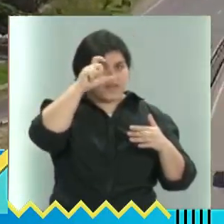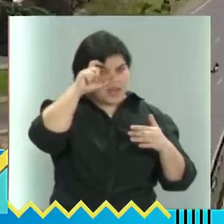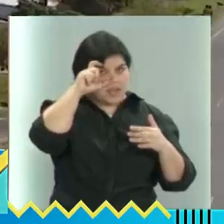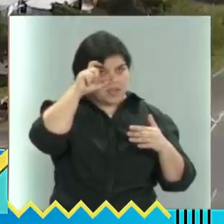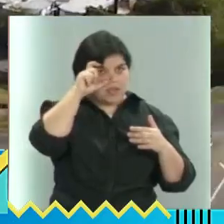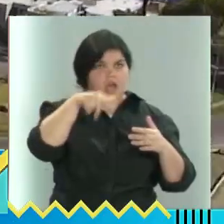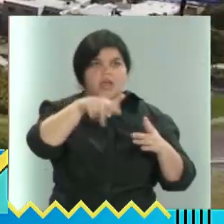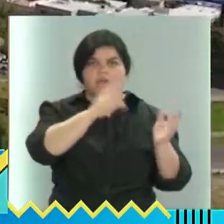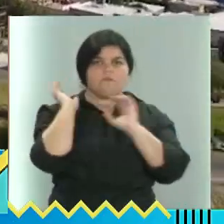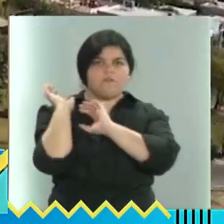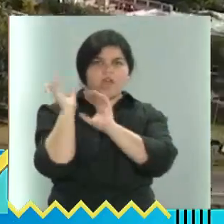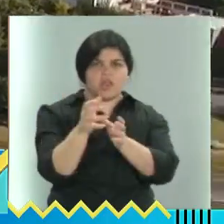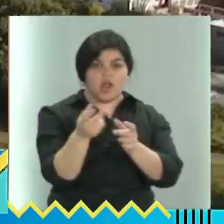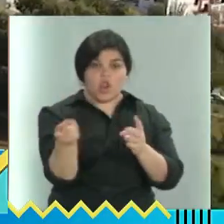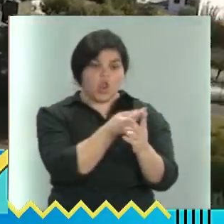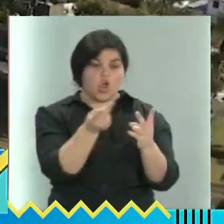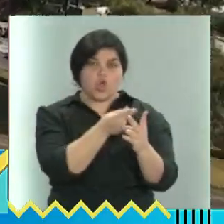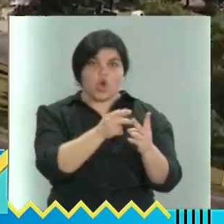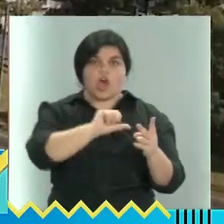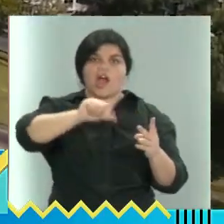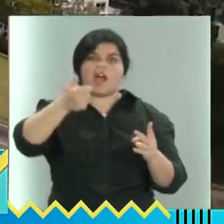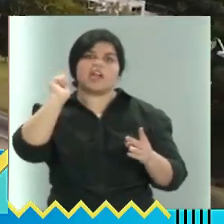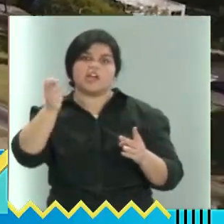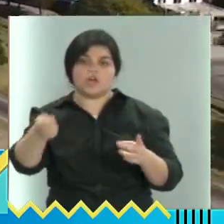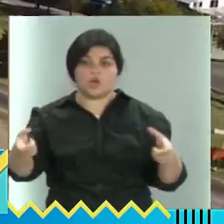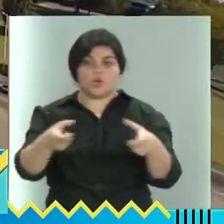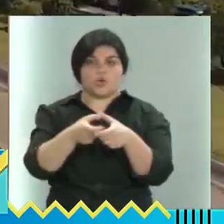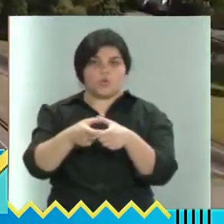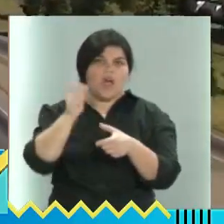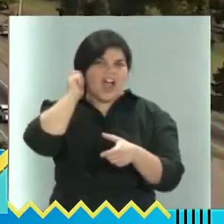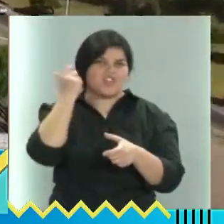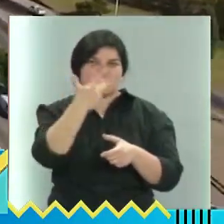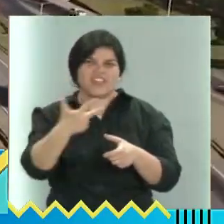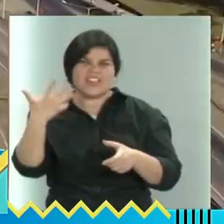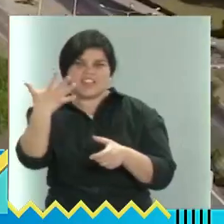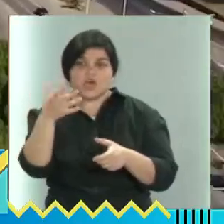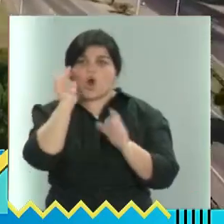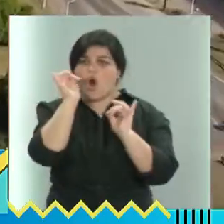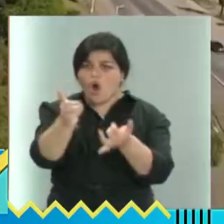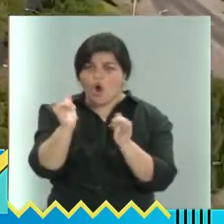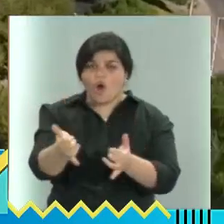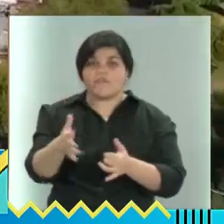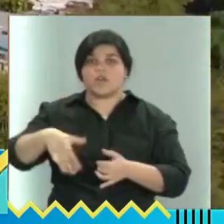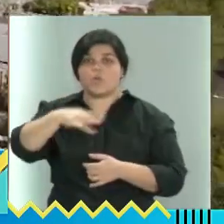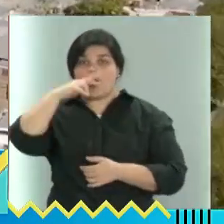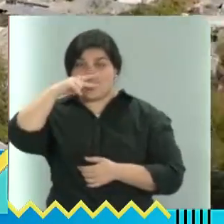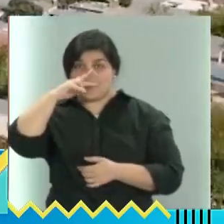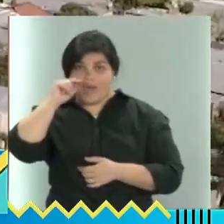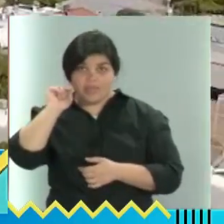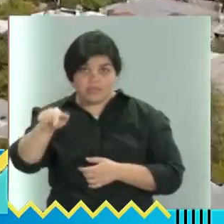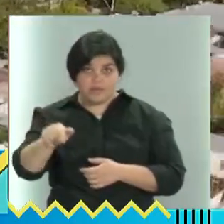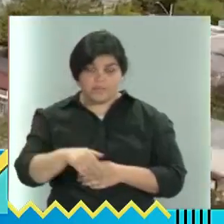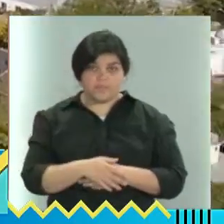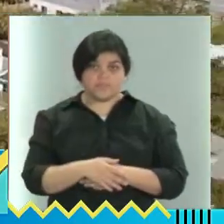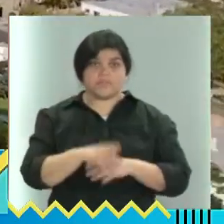una feria. Esos dos concursos los ganaron un estudio de chicos jóvenes, no más de 35 años, de la ciudad de La Plata. Después también el